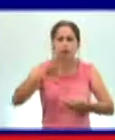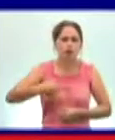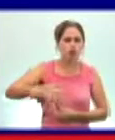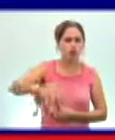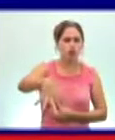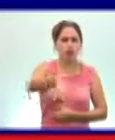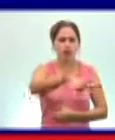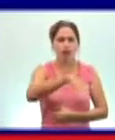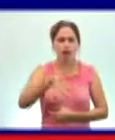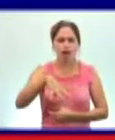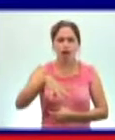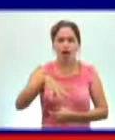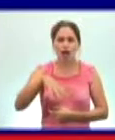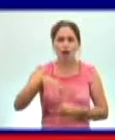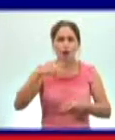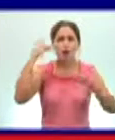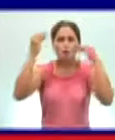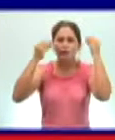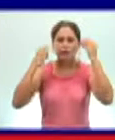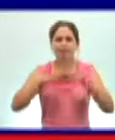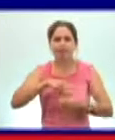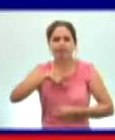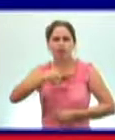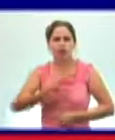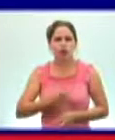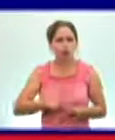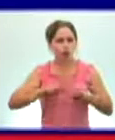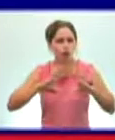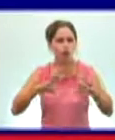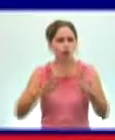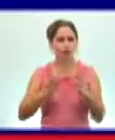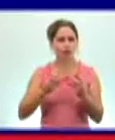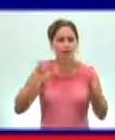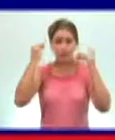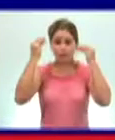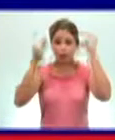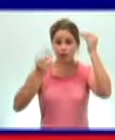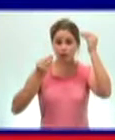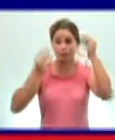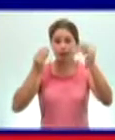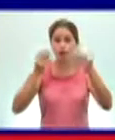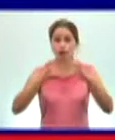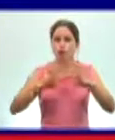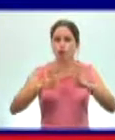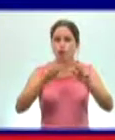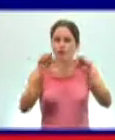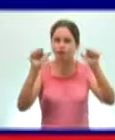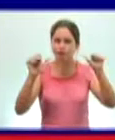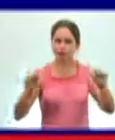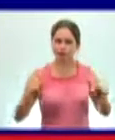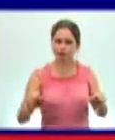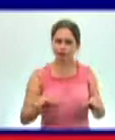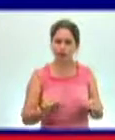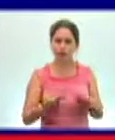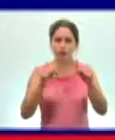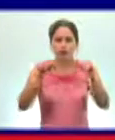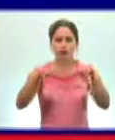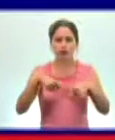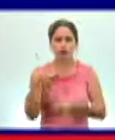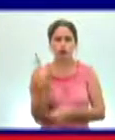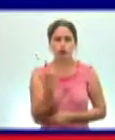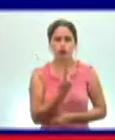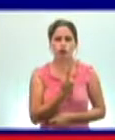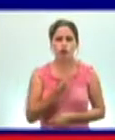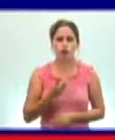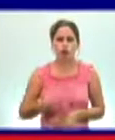un pensamiento artístico. Y todo ese pensamiento en forma de sistema es lo que nosotros denominamos como doctrina